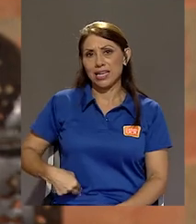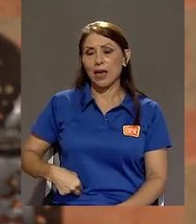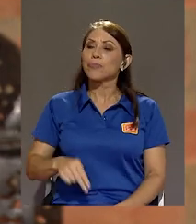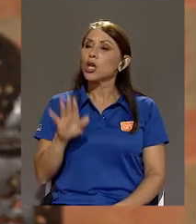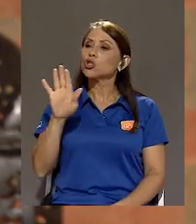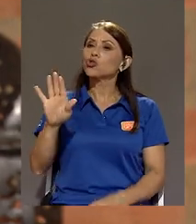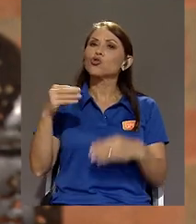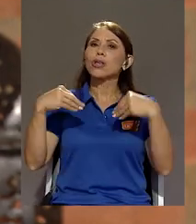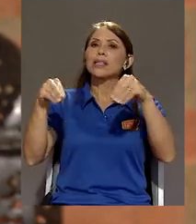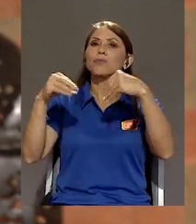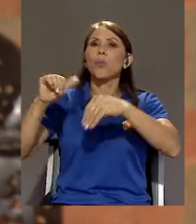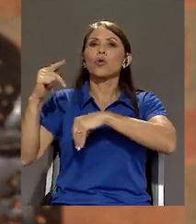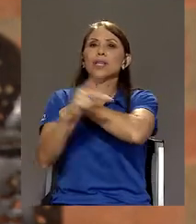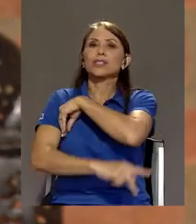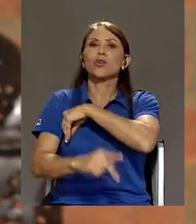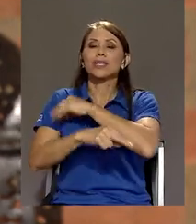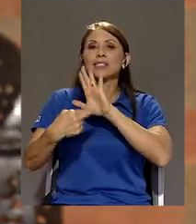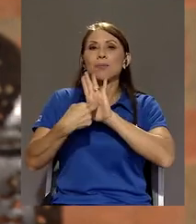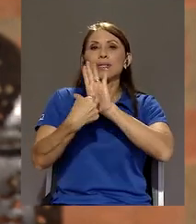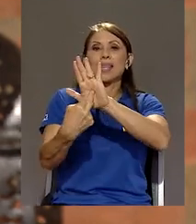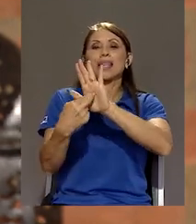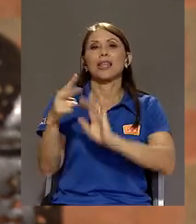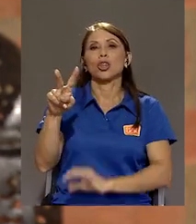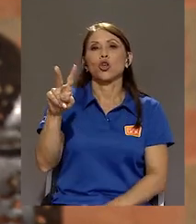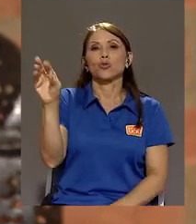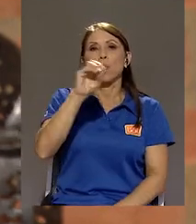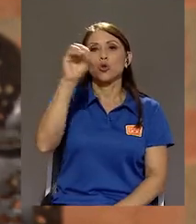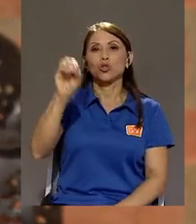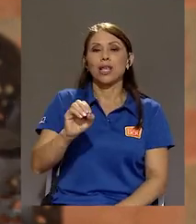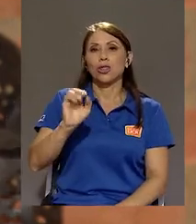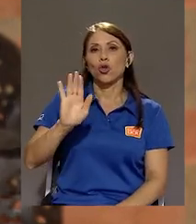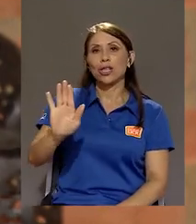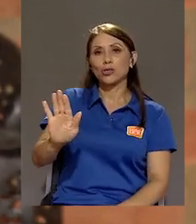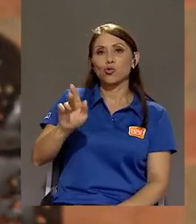sus exportaciones representan el 2% de su PIB. Entonces,